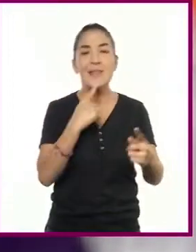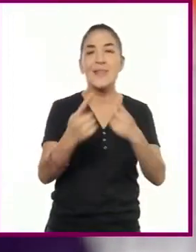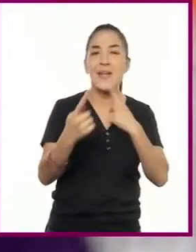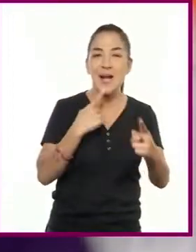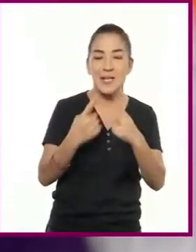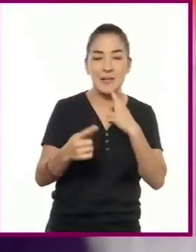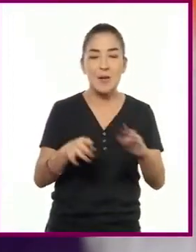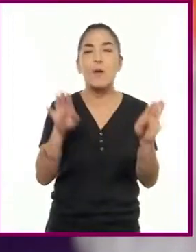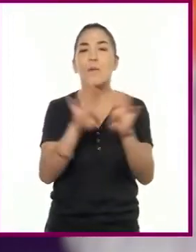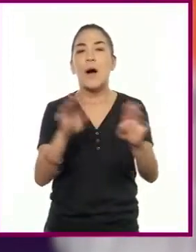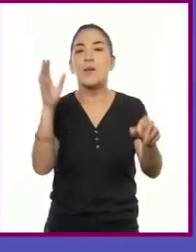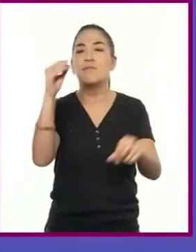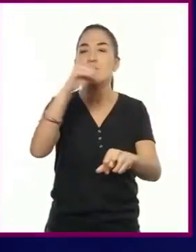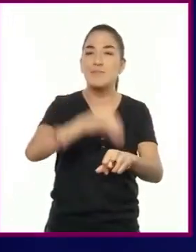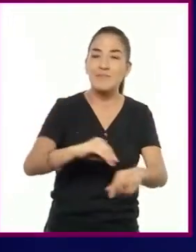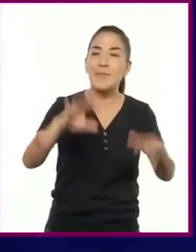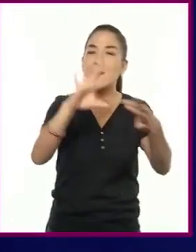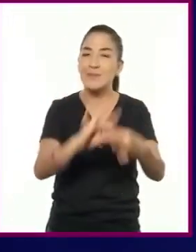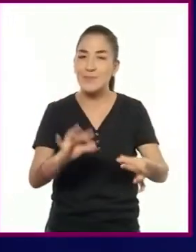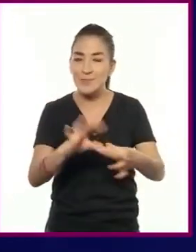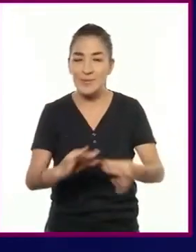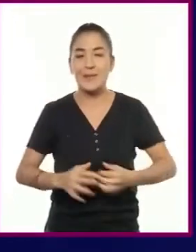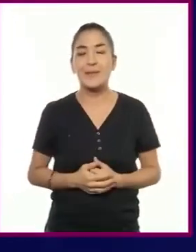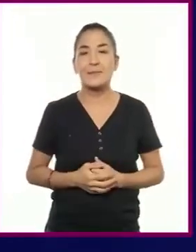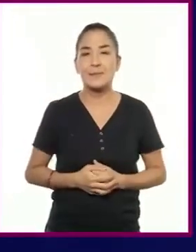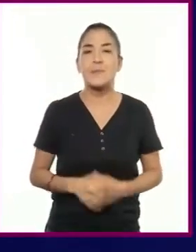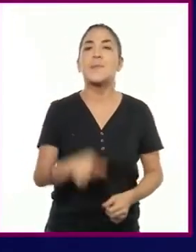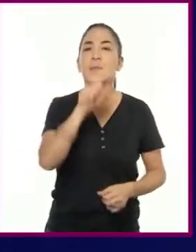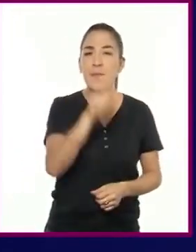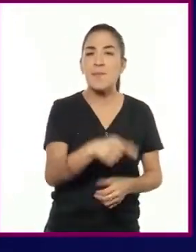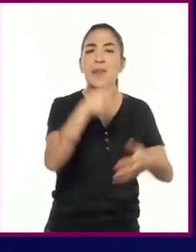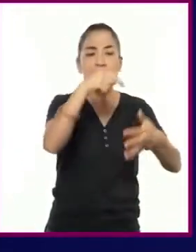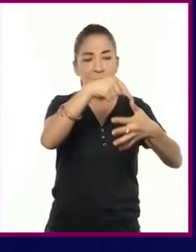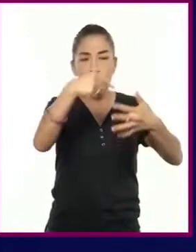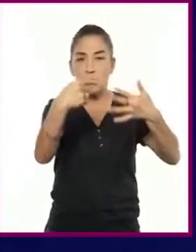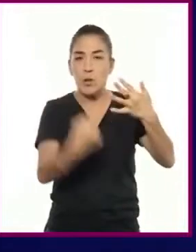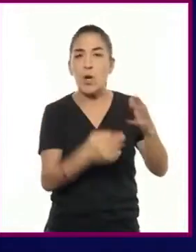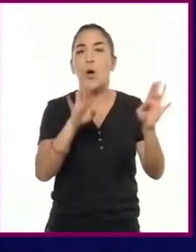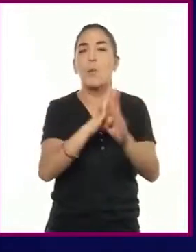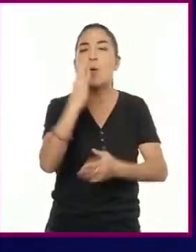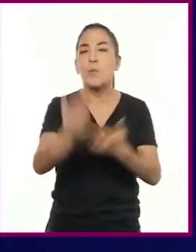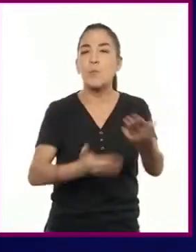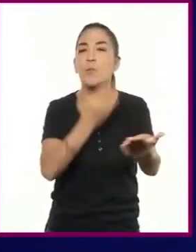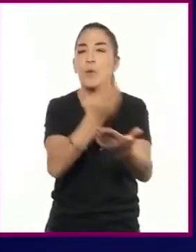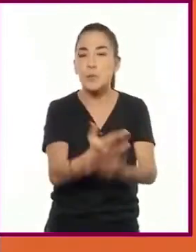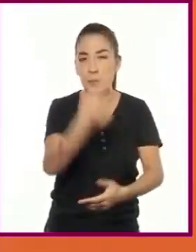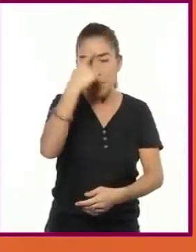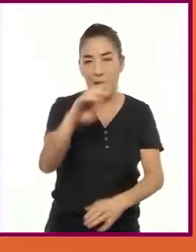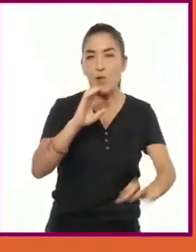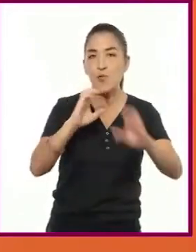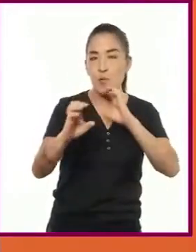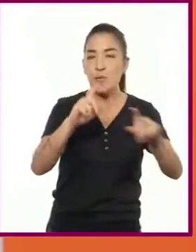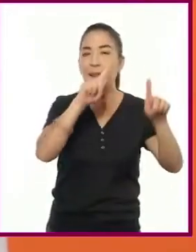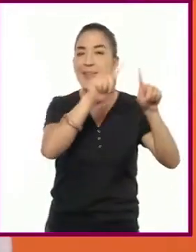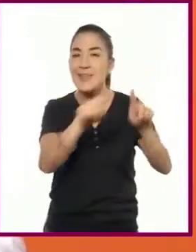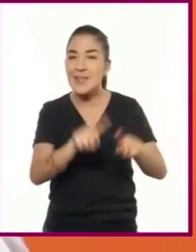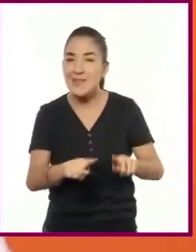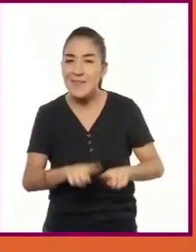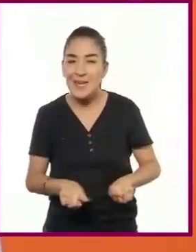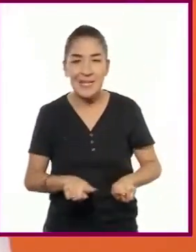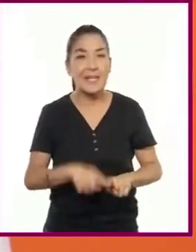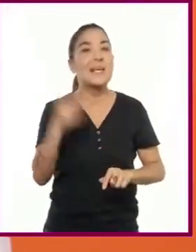diálogo y la argumentación. Cada uno tiene un propósito comunicativo distinto. Es